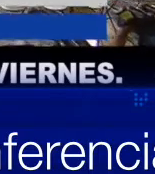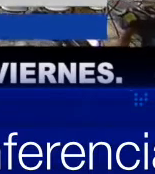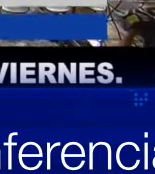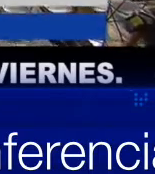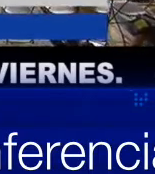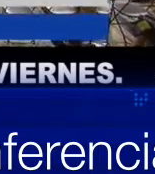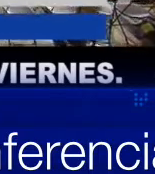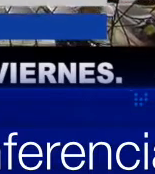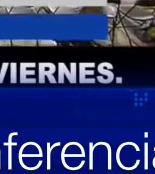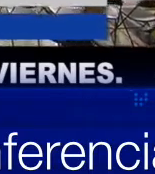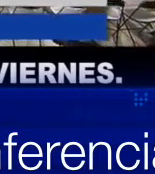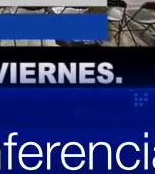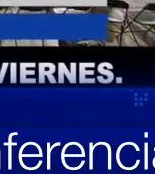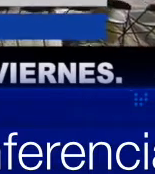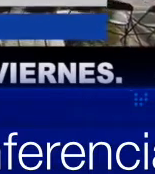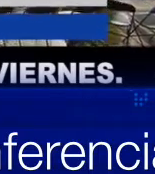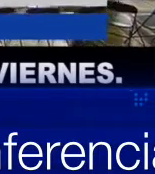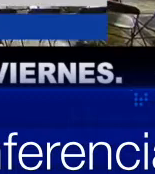vamos a